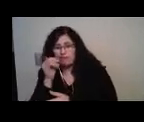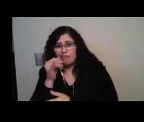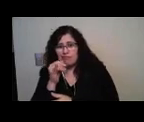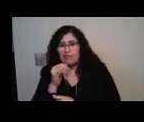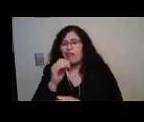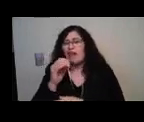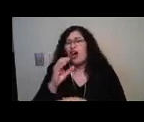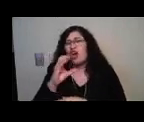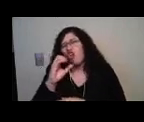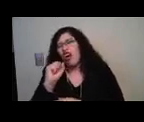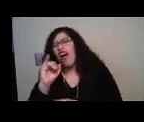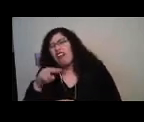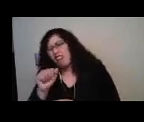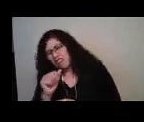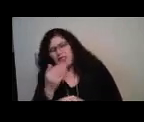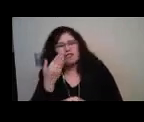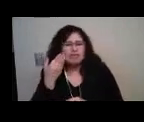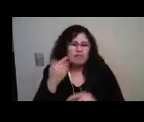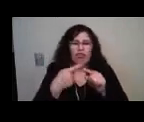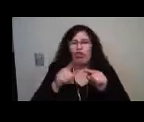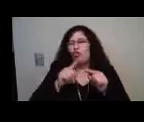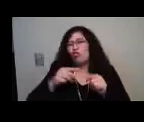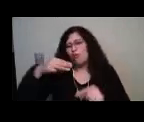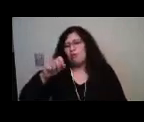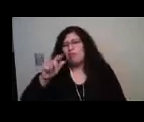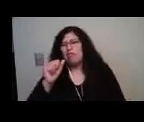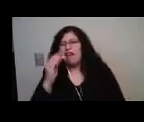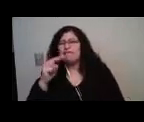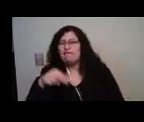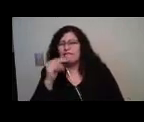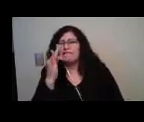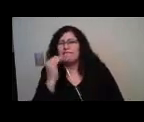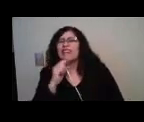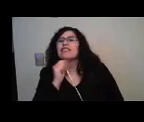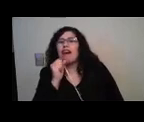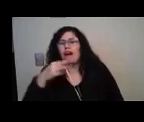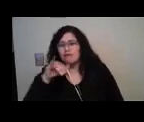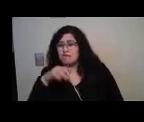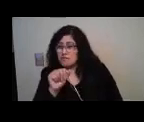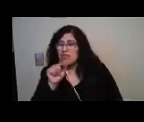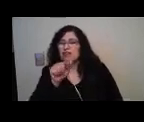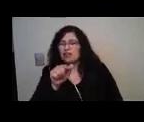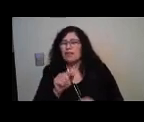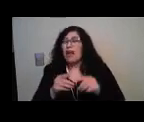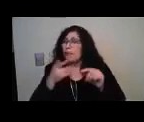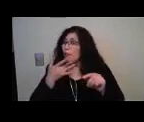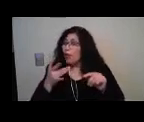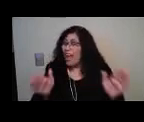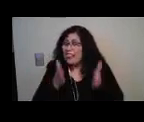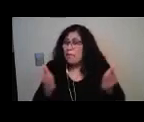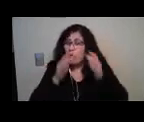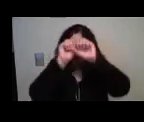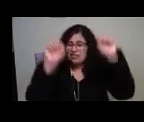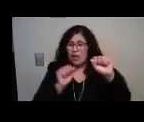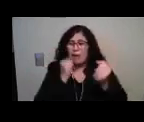sí particularmente las drogas que provocan una estimulación del sistema nervioso